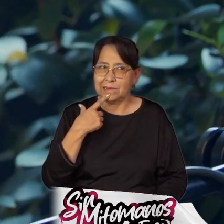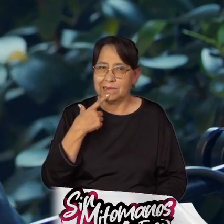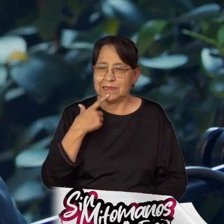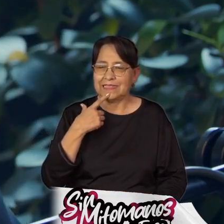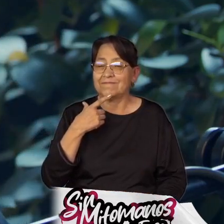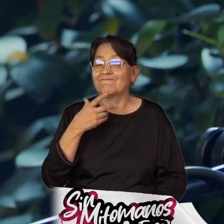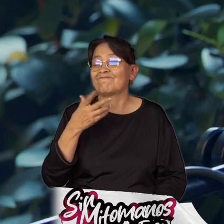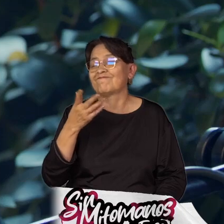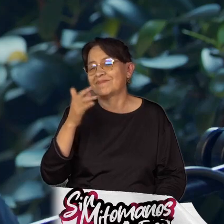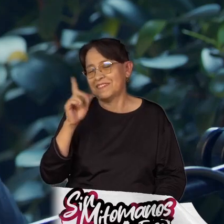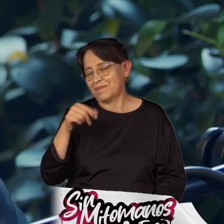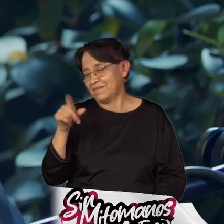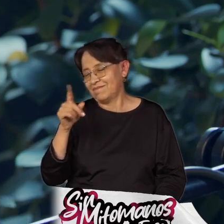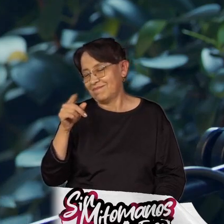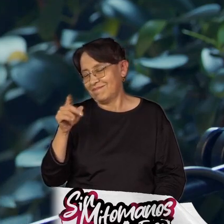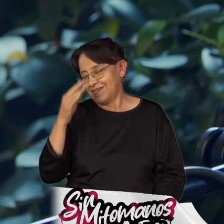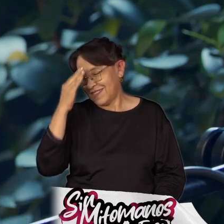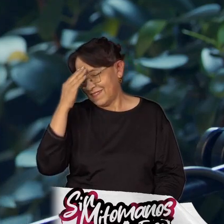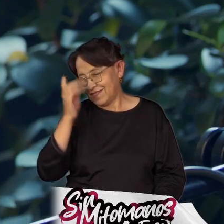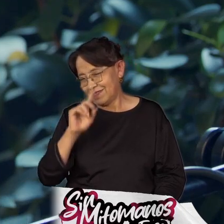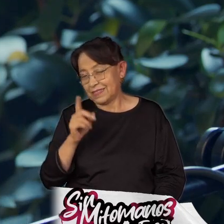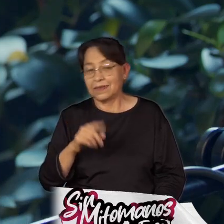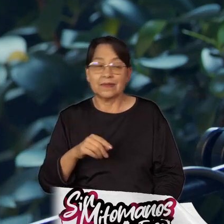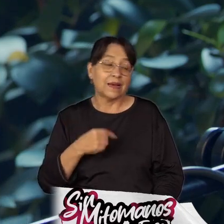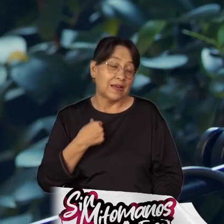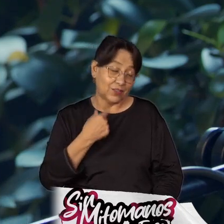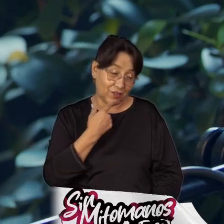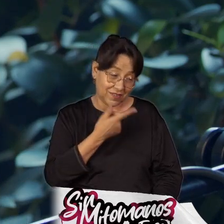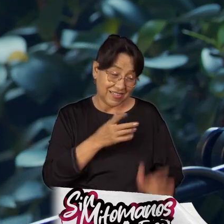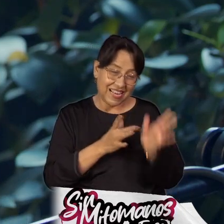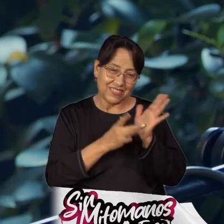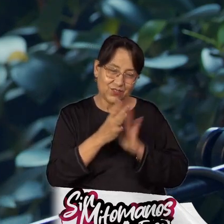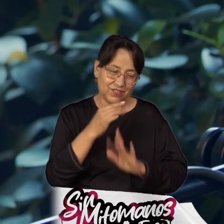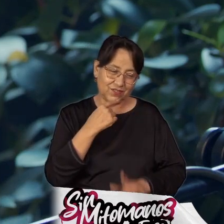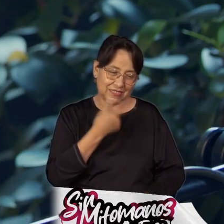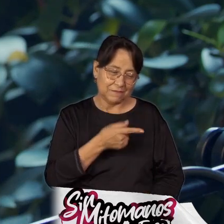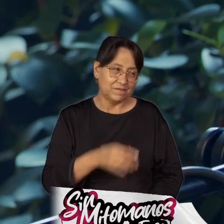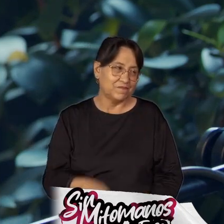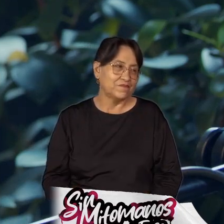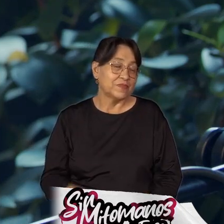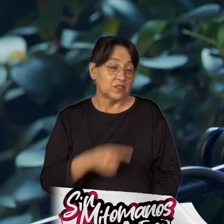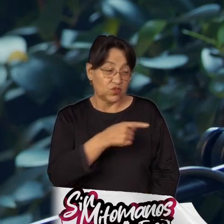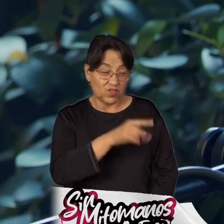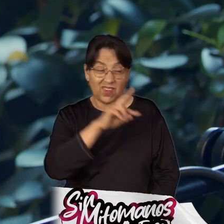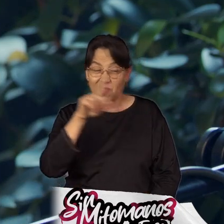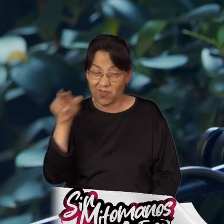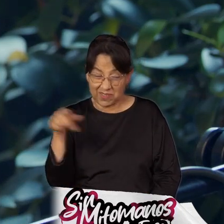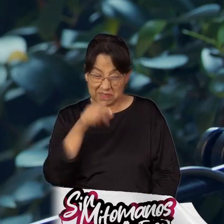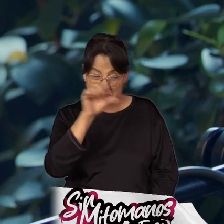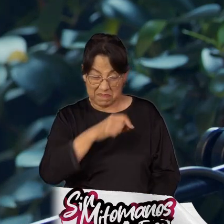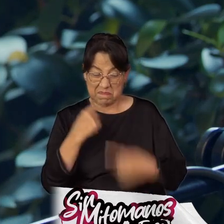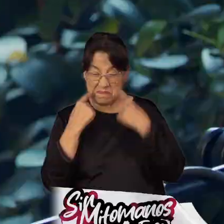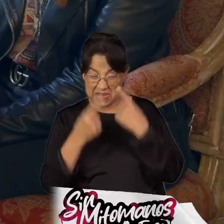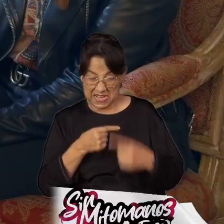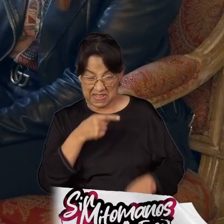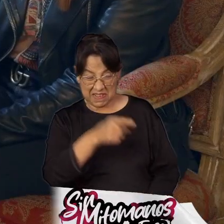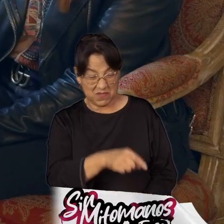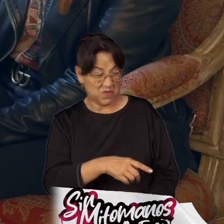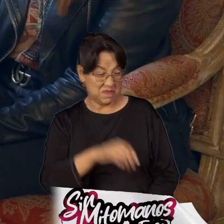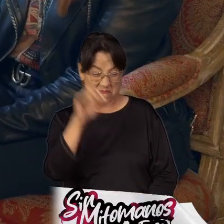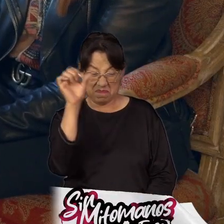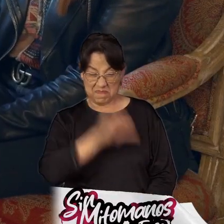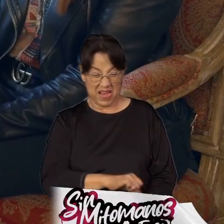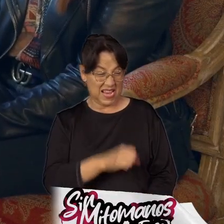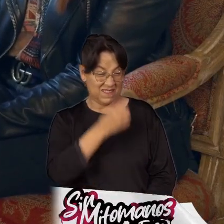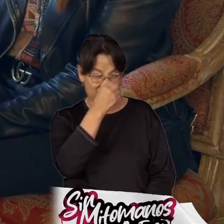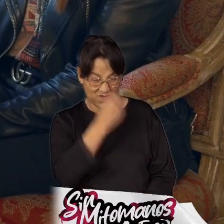espérame, termino esta partecita. Jesús se voltea y le dice: es que tú eres adúltera, es que tú eres pecadora,